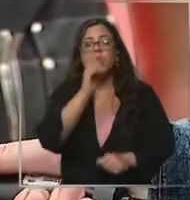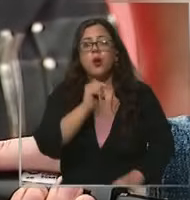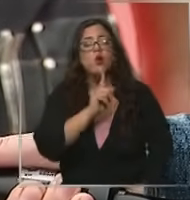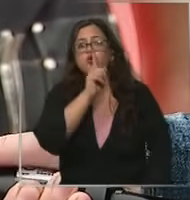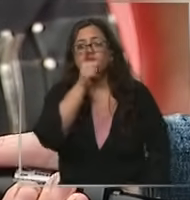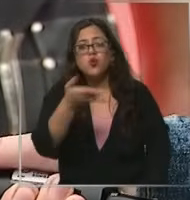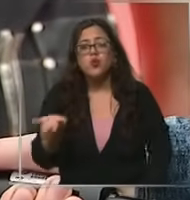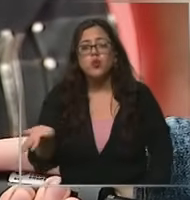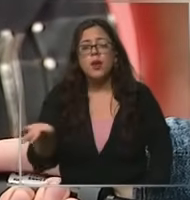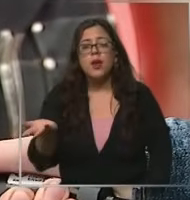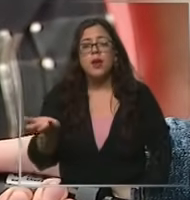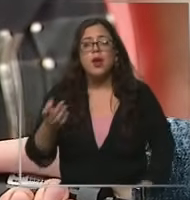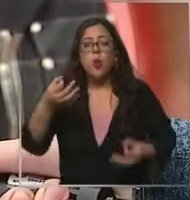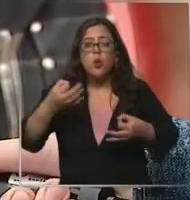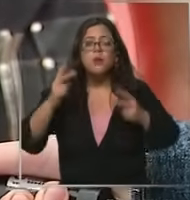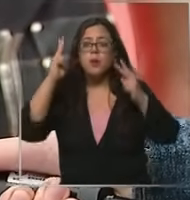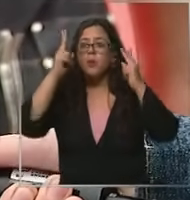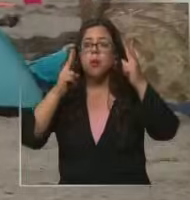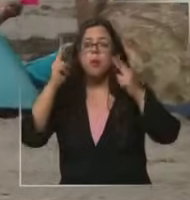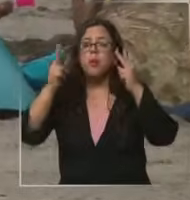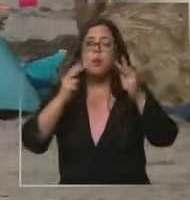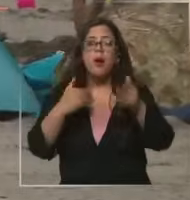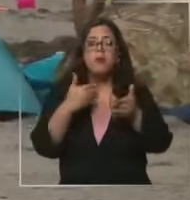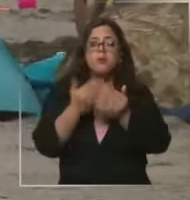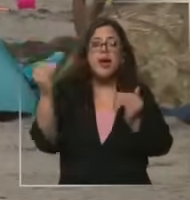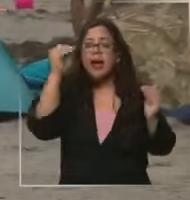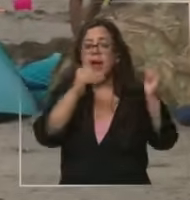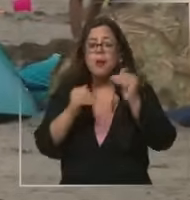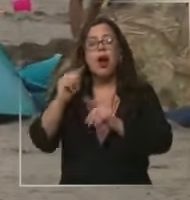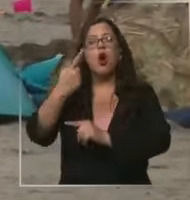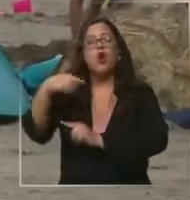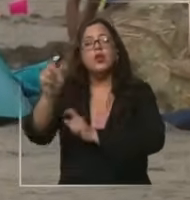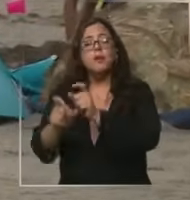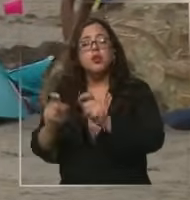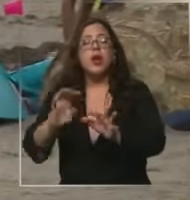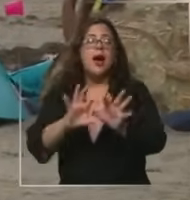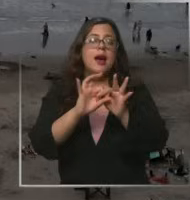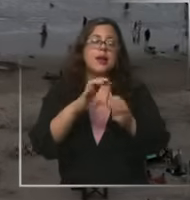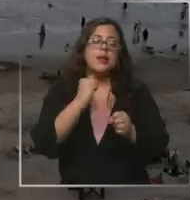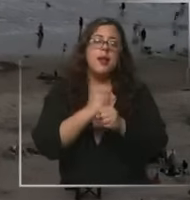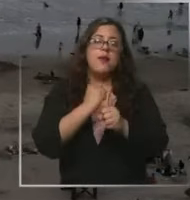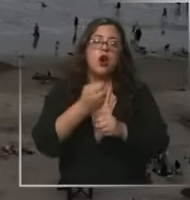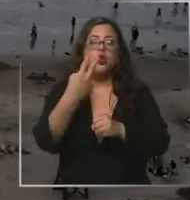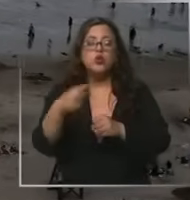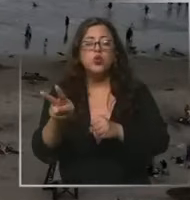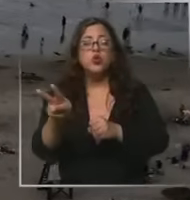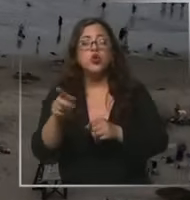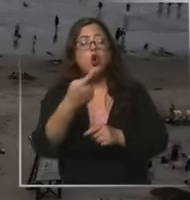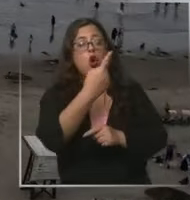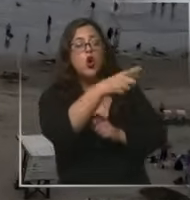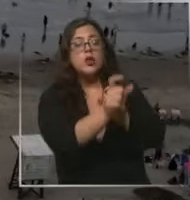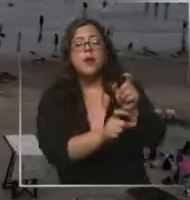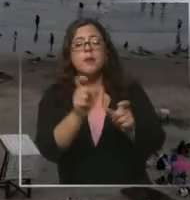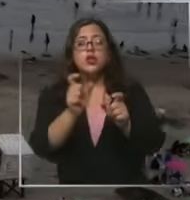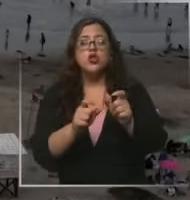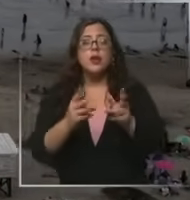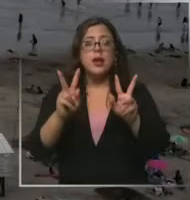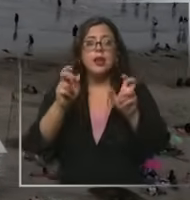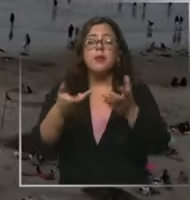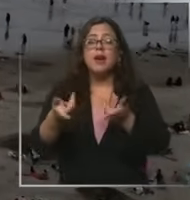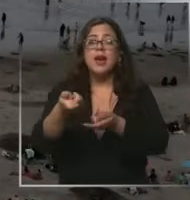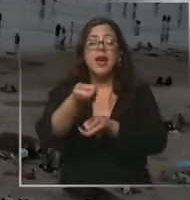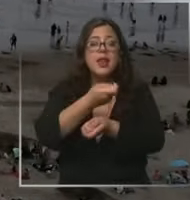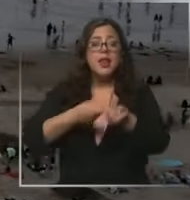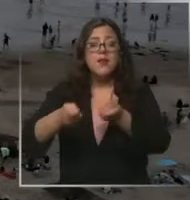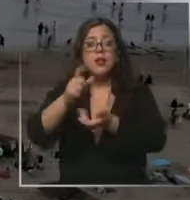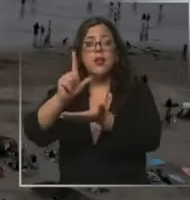que corten cerca la terraza o la playa. Hay quienes sin duda agradecen su trabajo. Otros, quienes se dedican al comercio